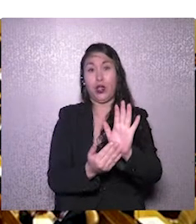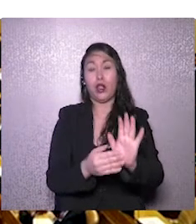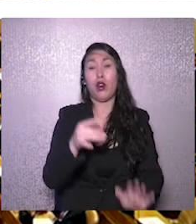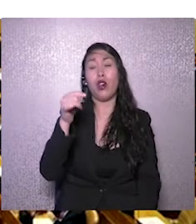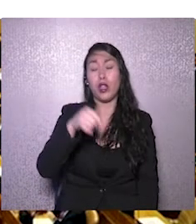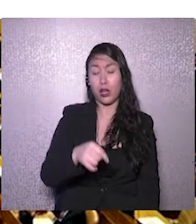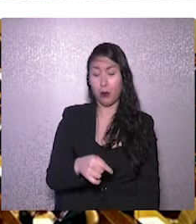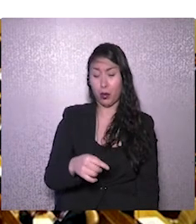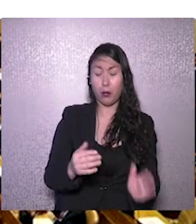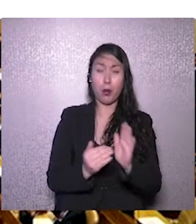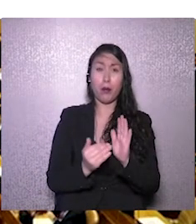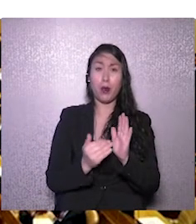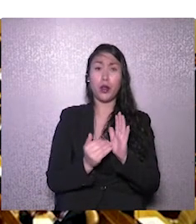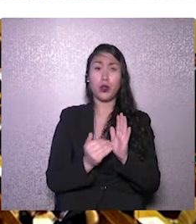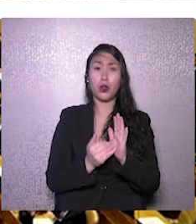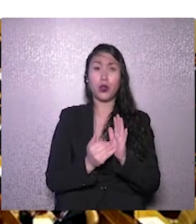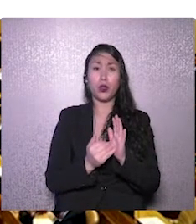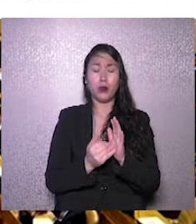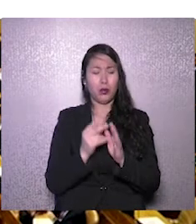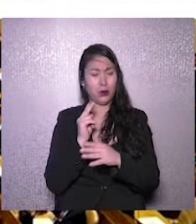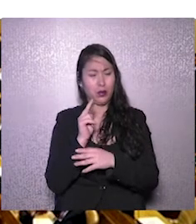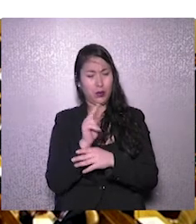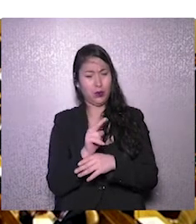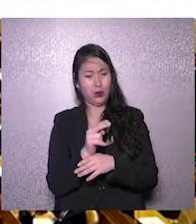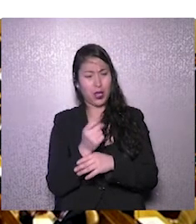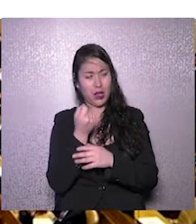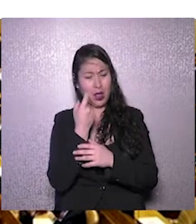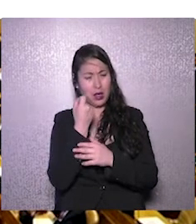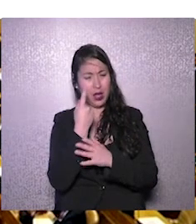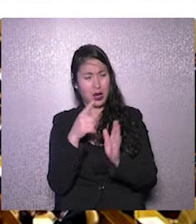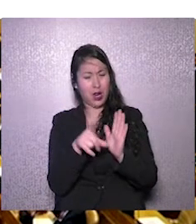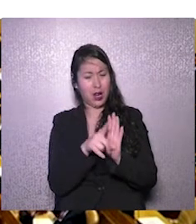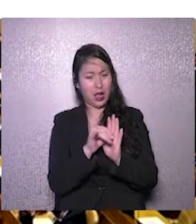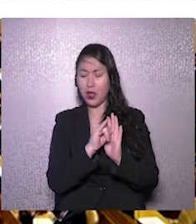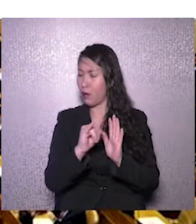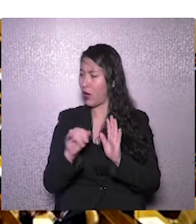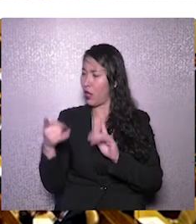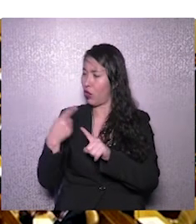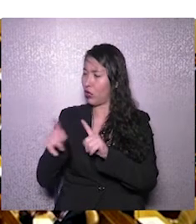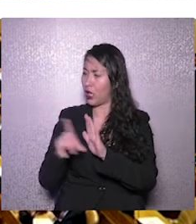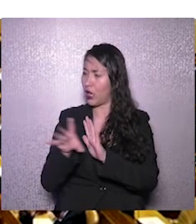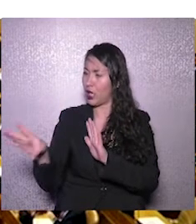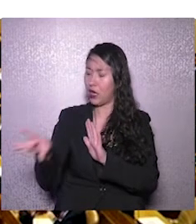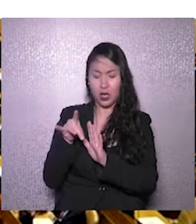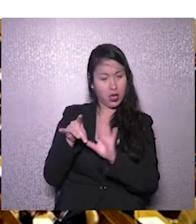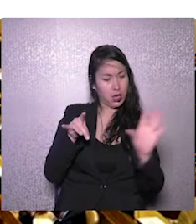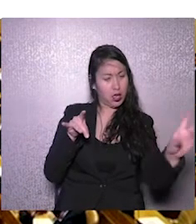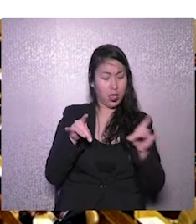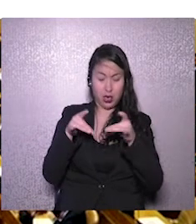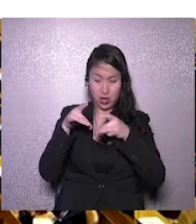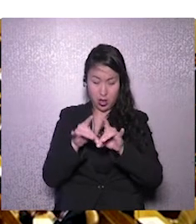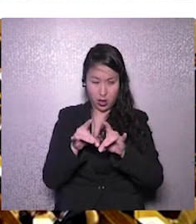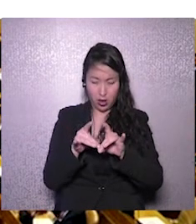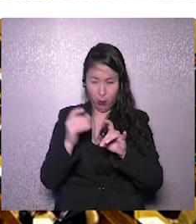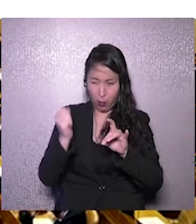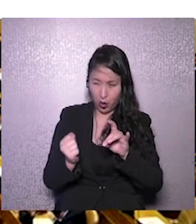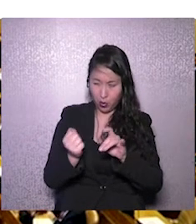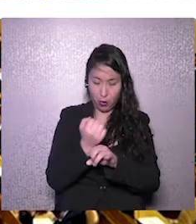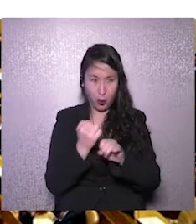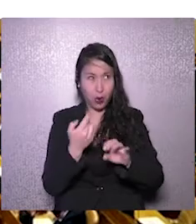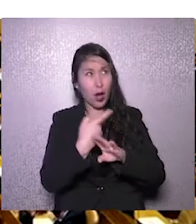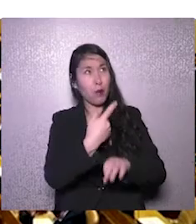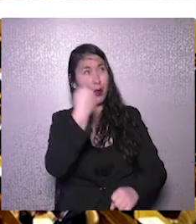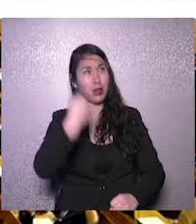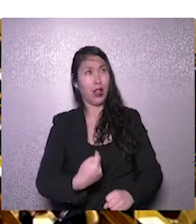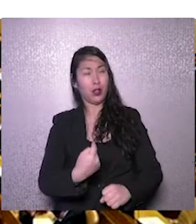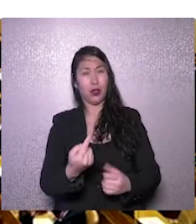en que hay que interpretar una ley y sacar un pedazo de otra ley y decir, ok, ¿me atrevo o no me atrevo a hacerlo? ¿Hay un mandato?